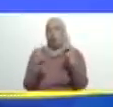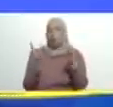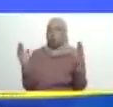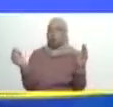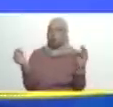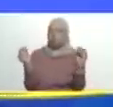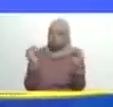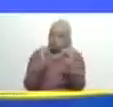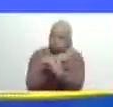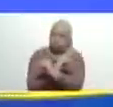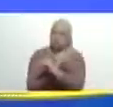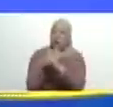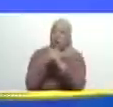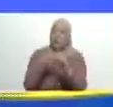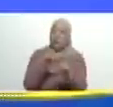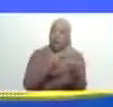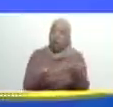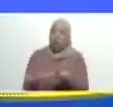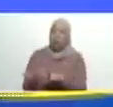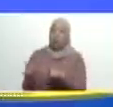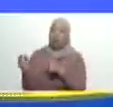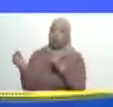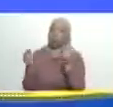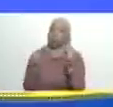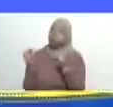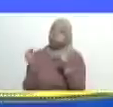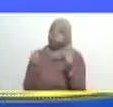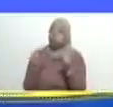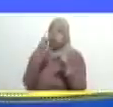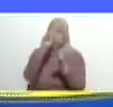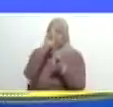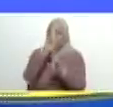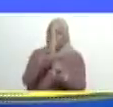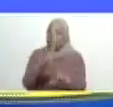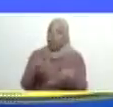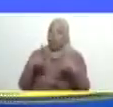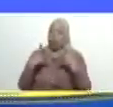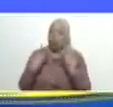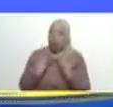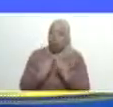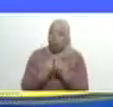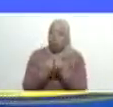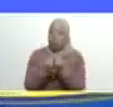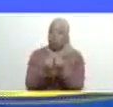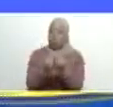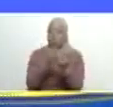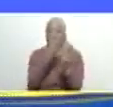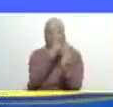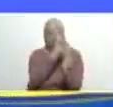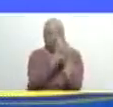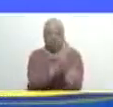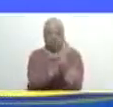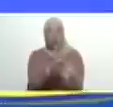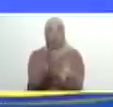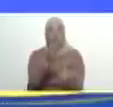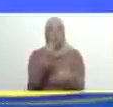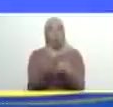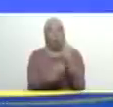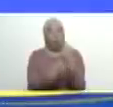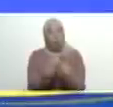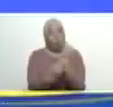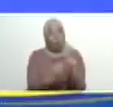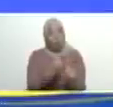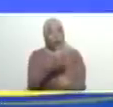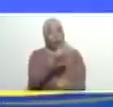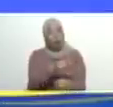estar listos para hablar, dialogar y respetarnos mutuamente. Y yo respeto la manera como